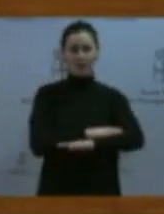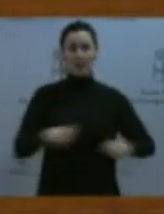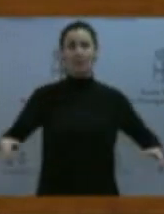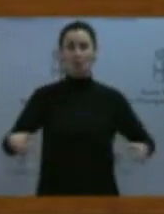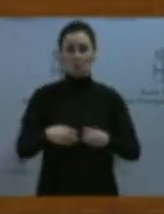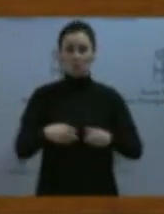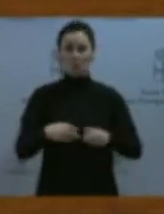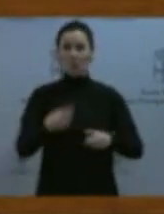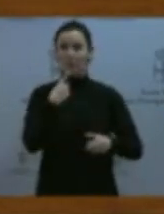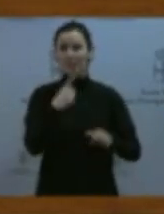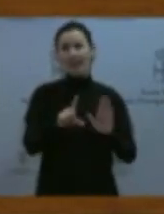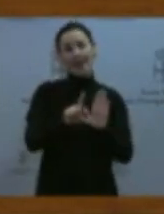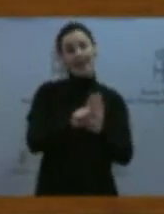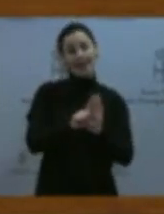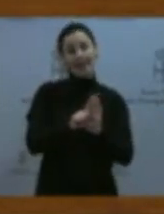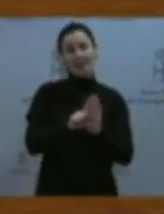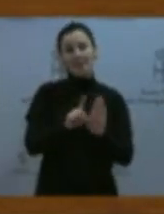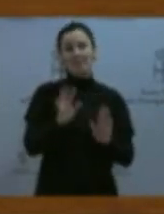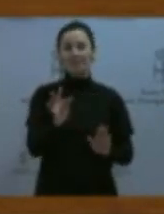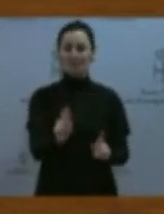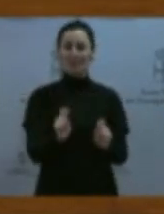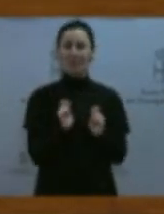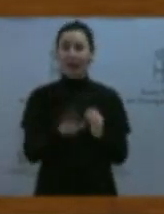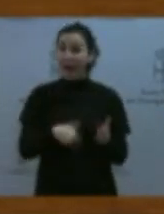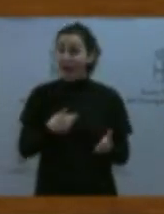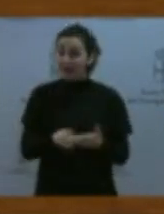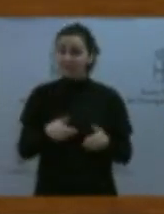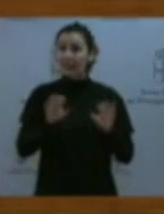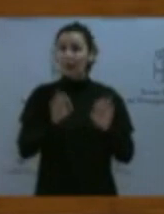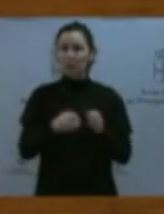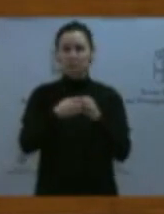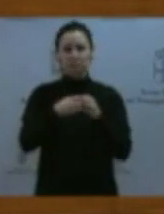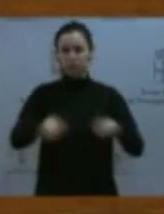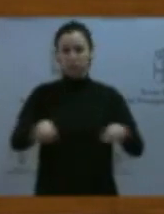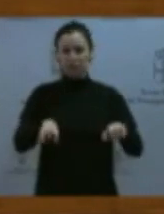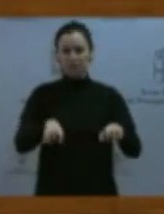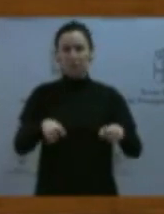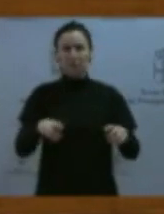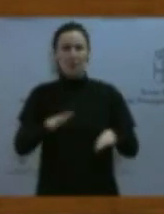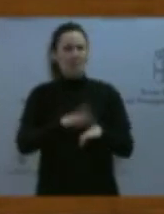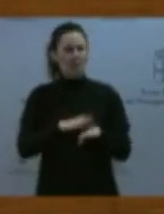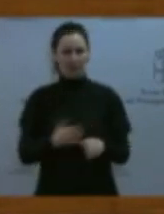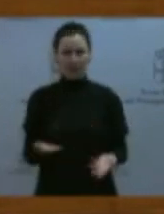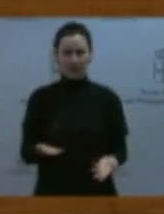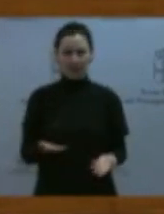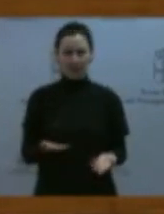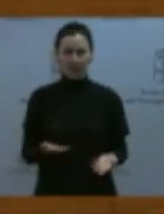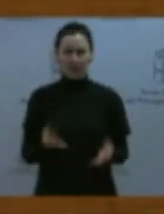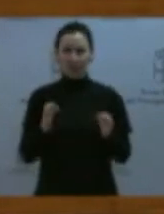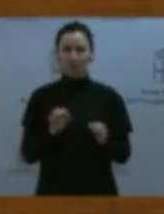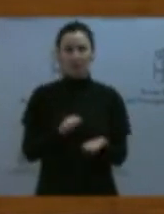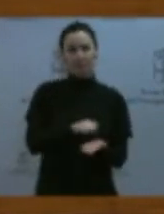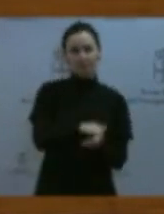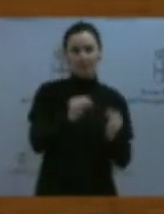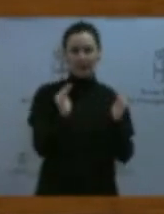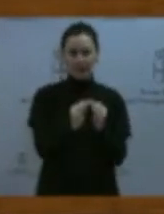una ruptura con el conjunto de la sociedad, que no entiende que se puedan ejecutar desahucios mientras los responsables de vaciar las arcas